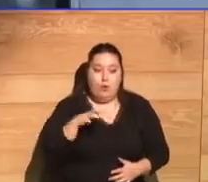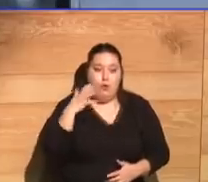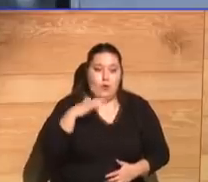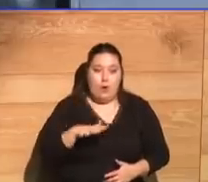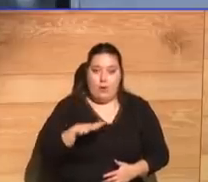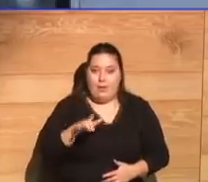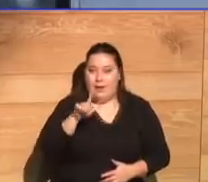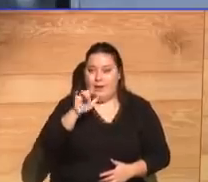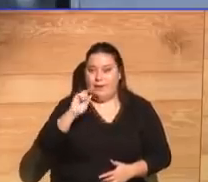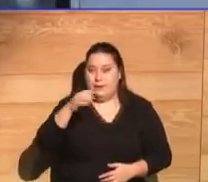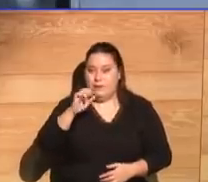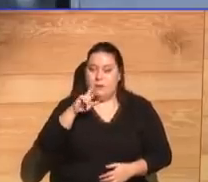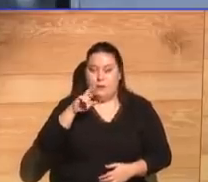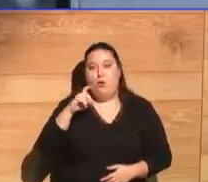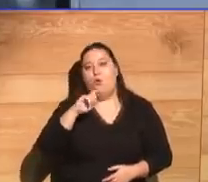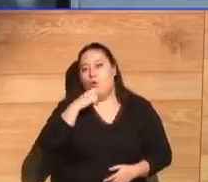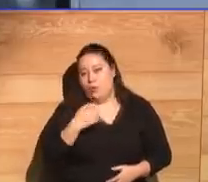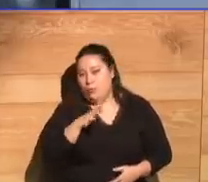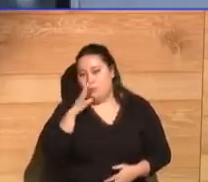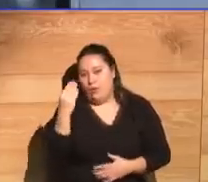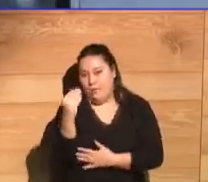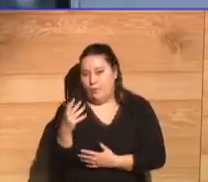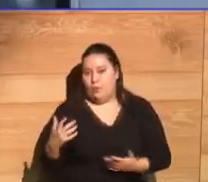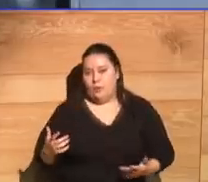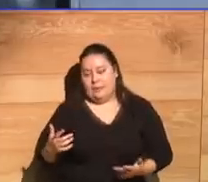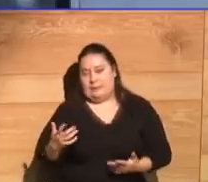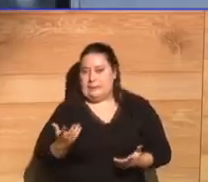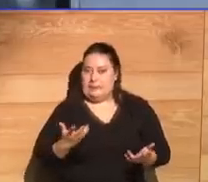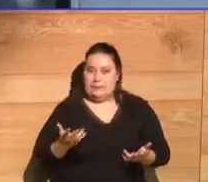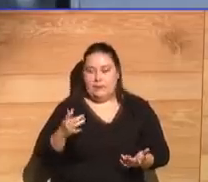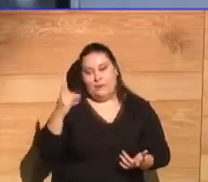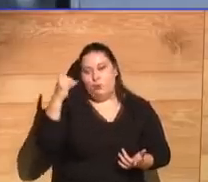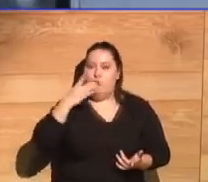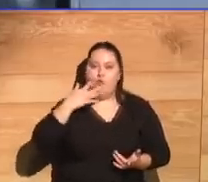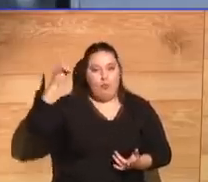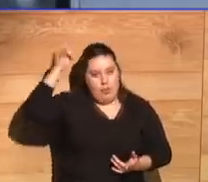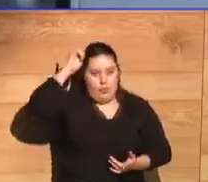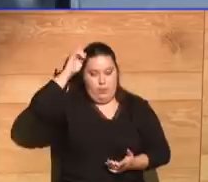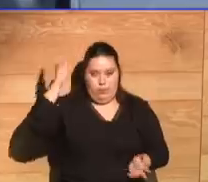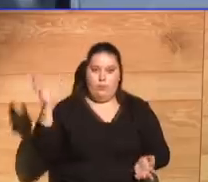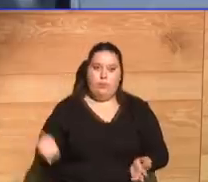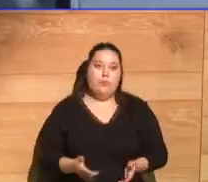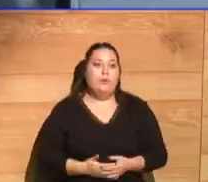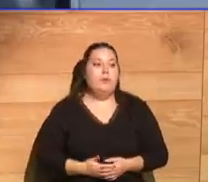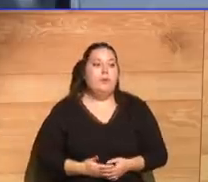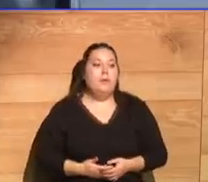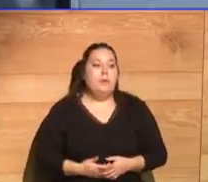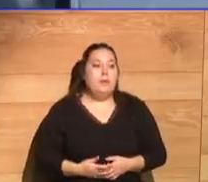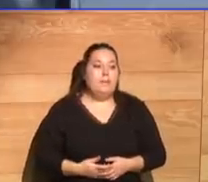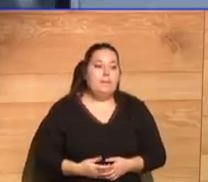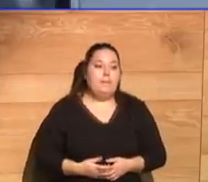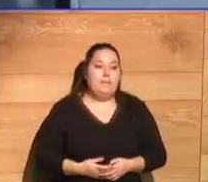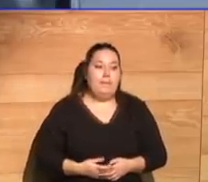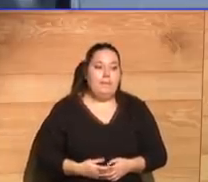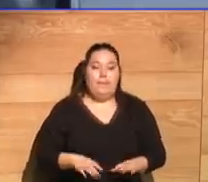a Lester como considerando que es una revista, figura. Sí, una especie de diablo. Y, en fin, inicialmente es con